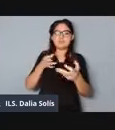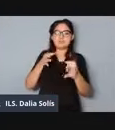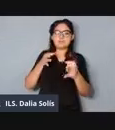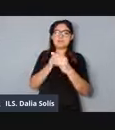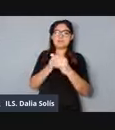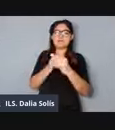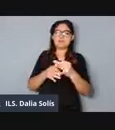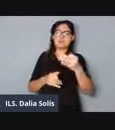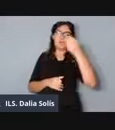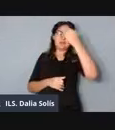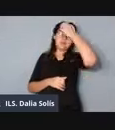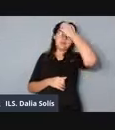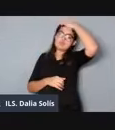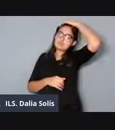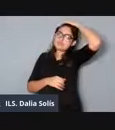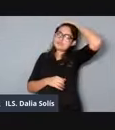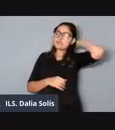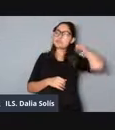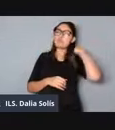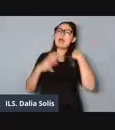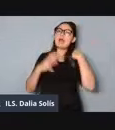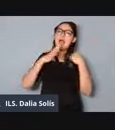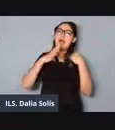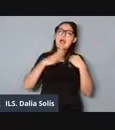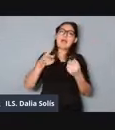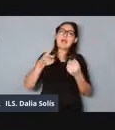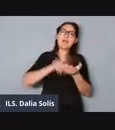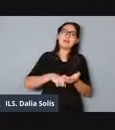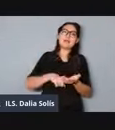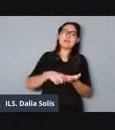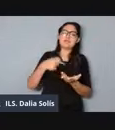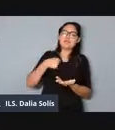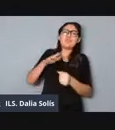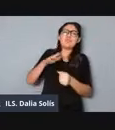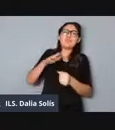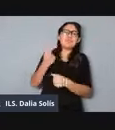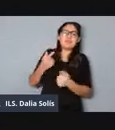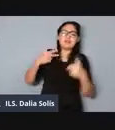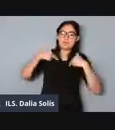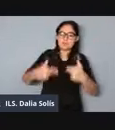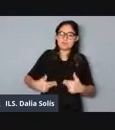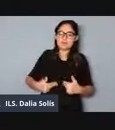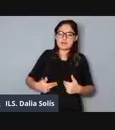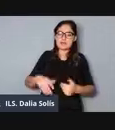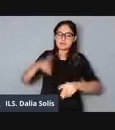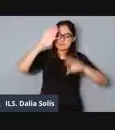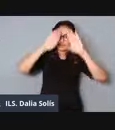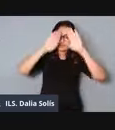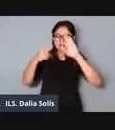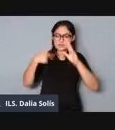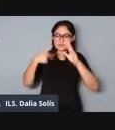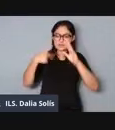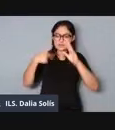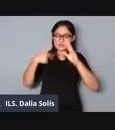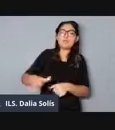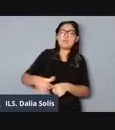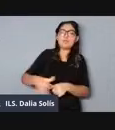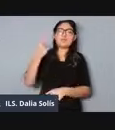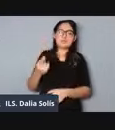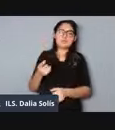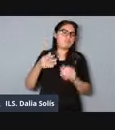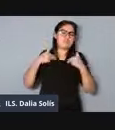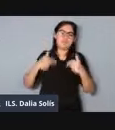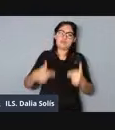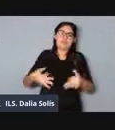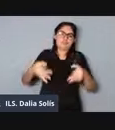tiene una razón de ser en nosotros como seres humanos, porque decía, es una experiencia humana, 100% humana.